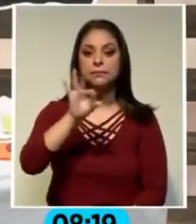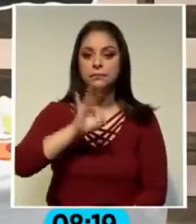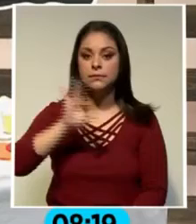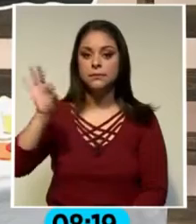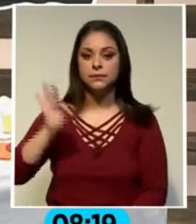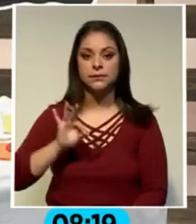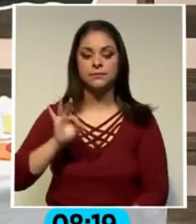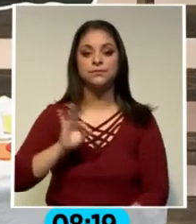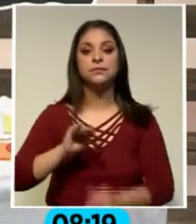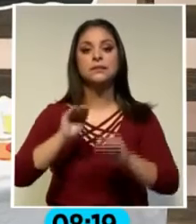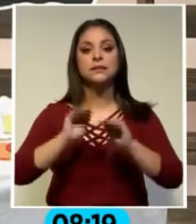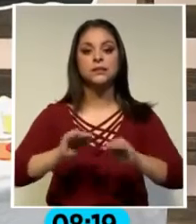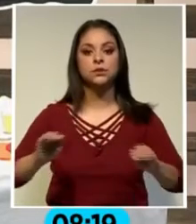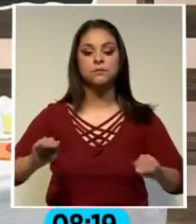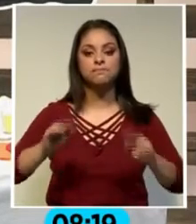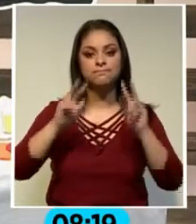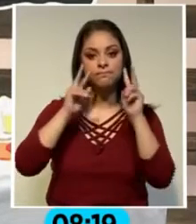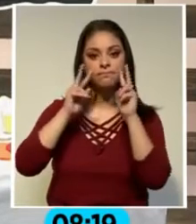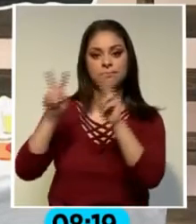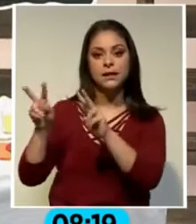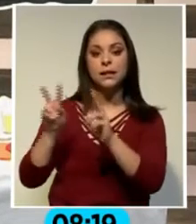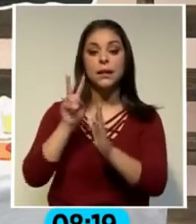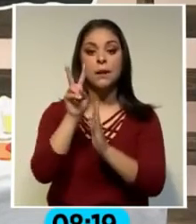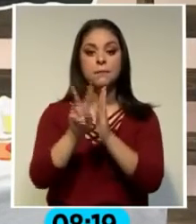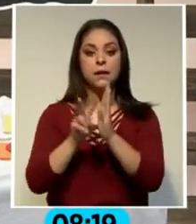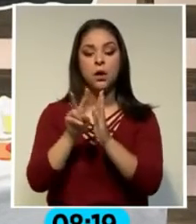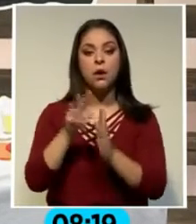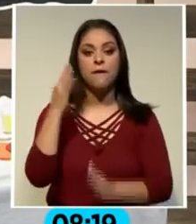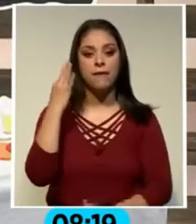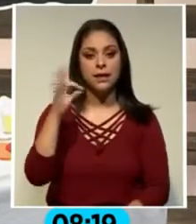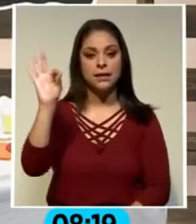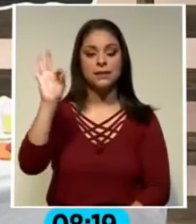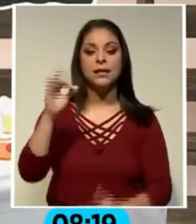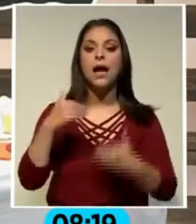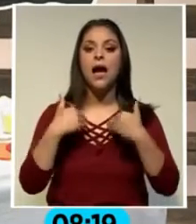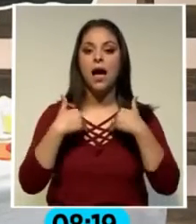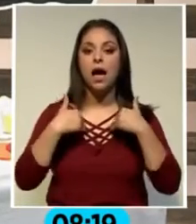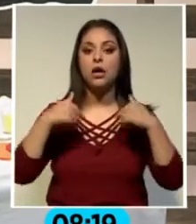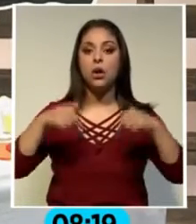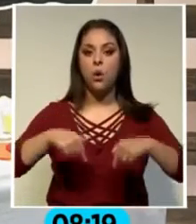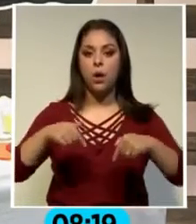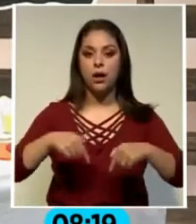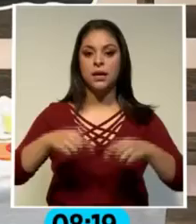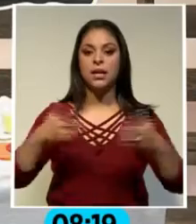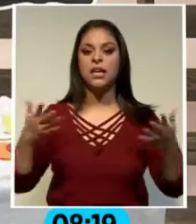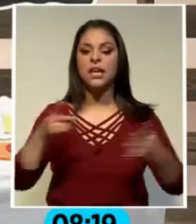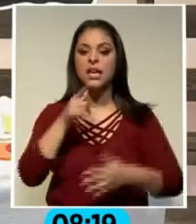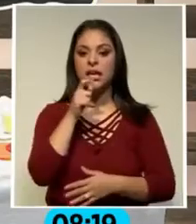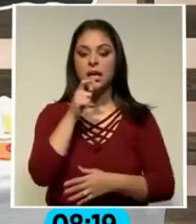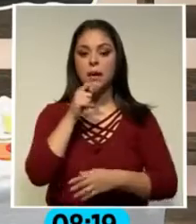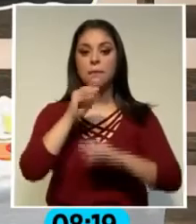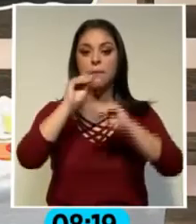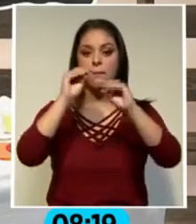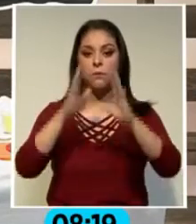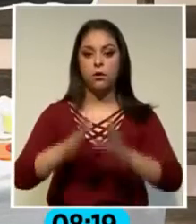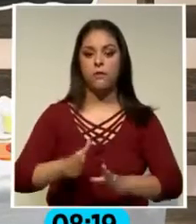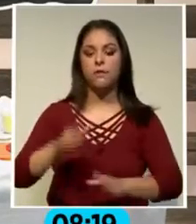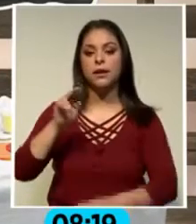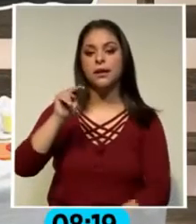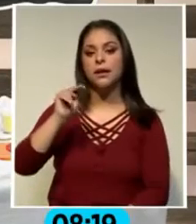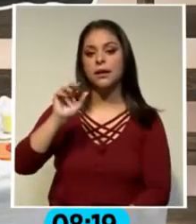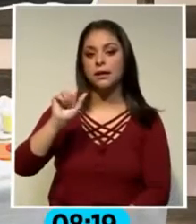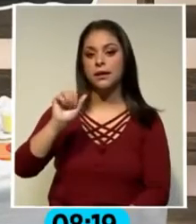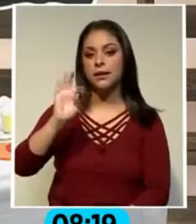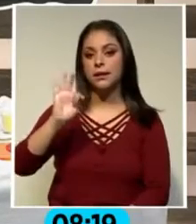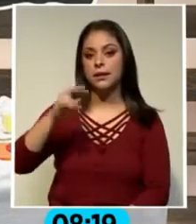y las niñas a observar la cápsula de francés que tenemos hoy a cargo de... Maestres Nati. Maestres, o sea, niña Nati. Excelente.